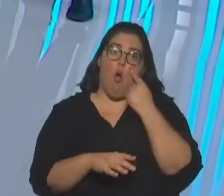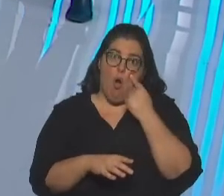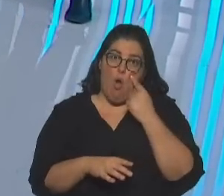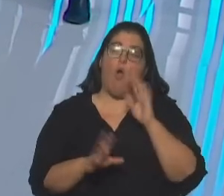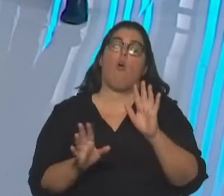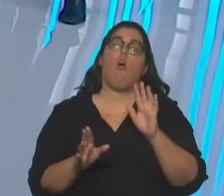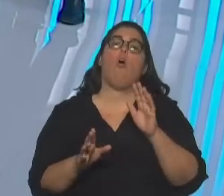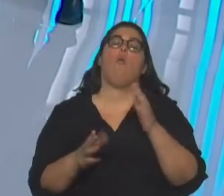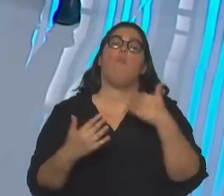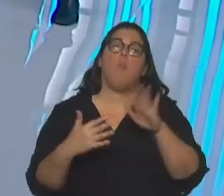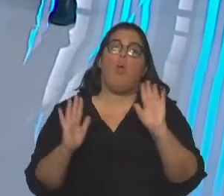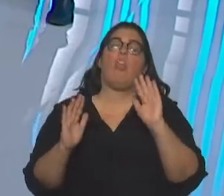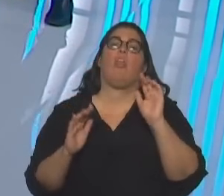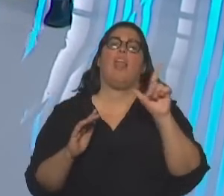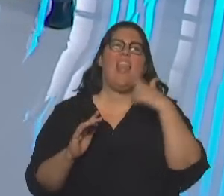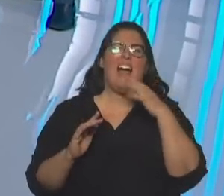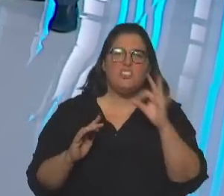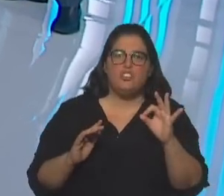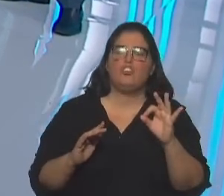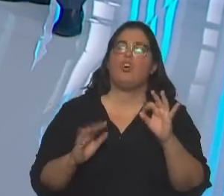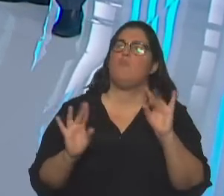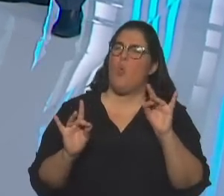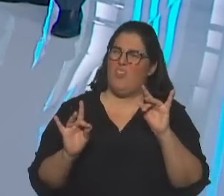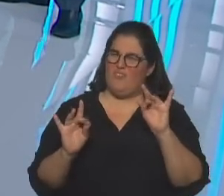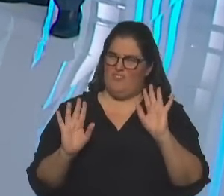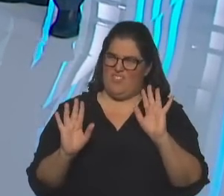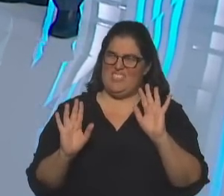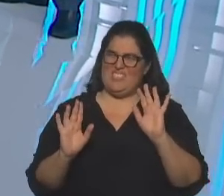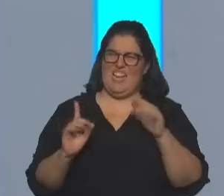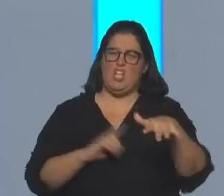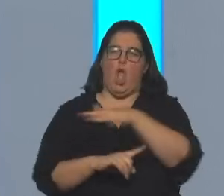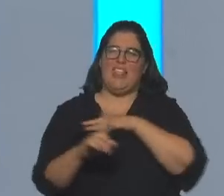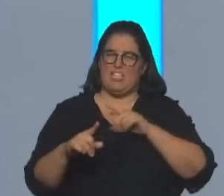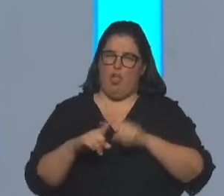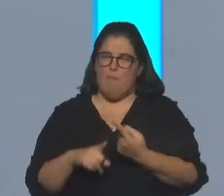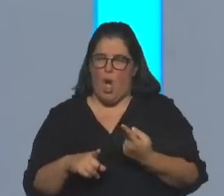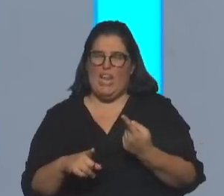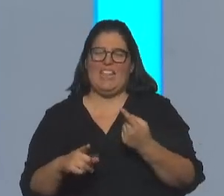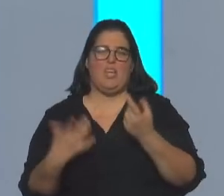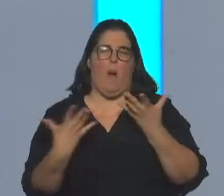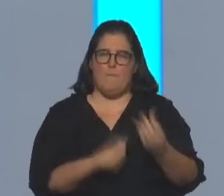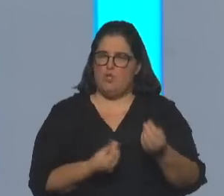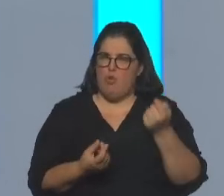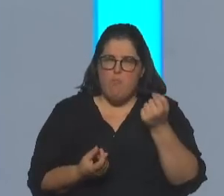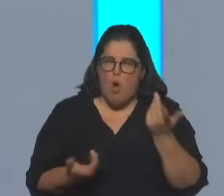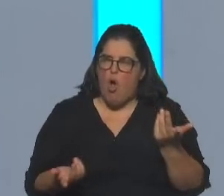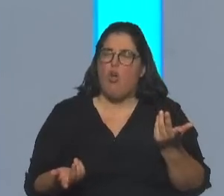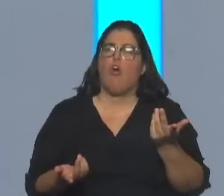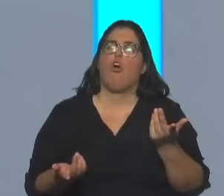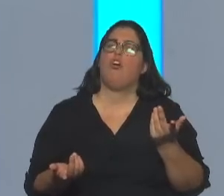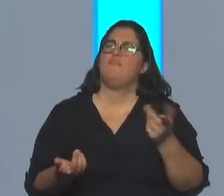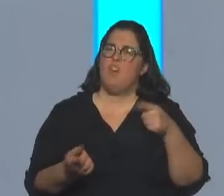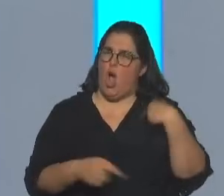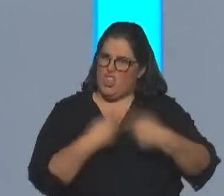porque es difícil pensar que Lasso, con esta configuración política y con el poco apoyo que tiene, pueda